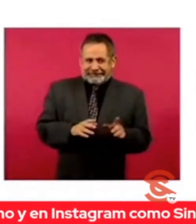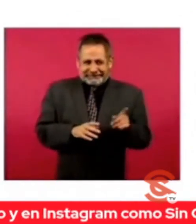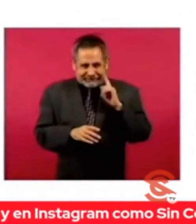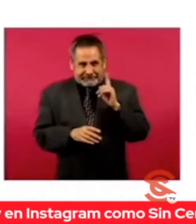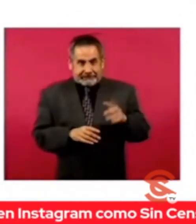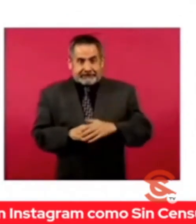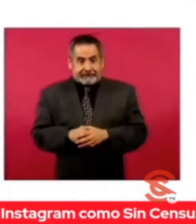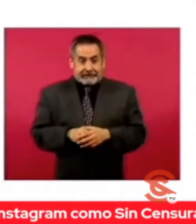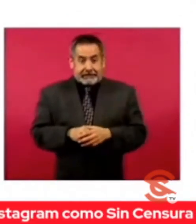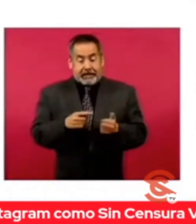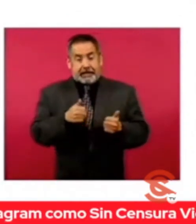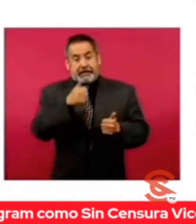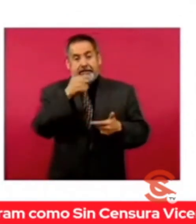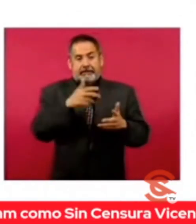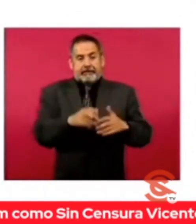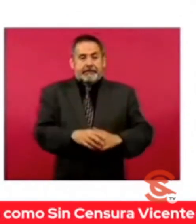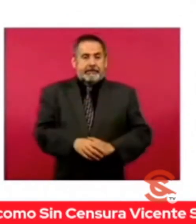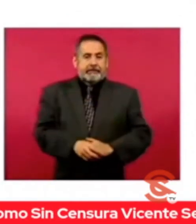Va arriba.